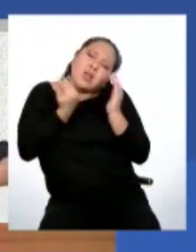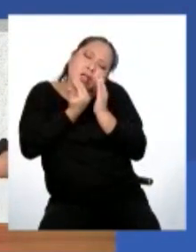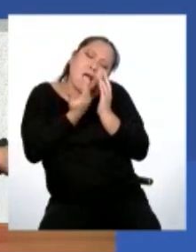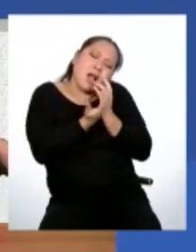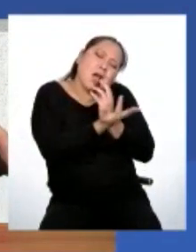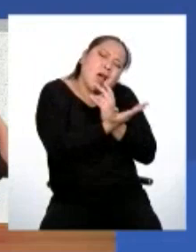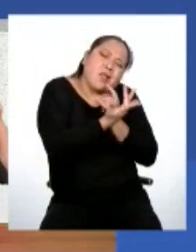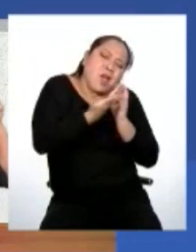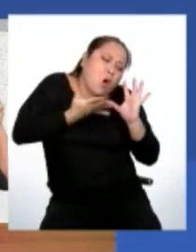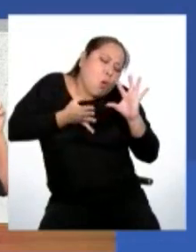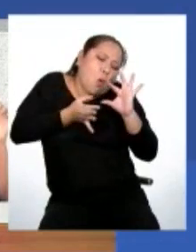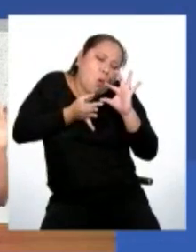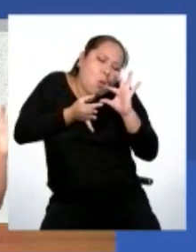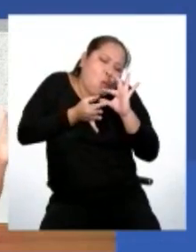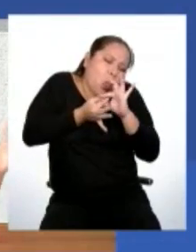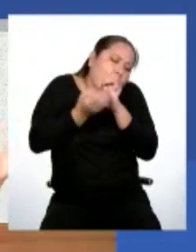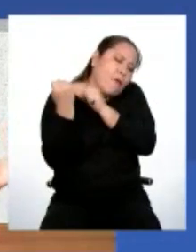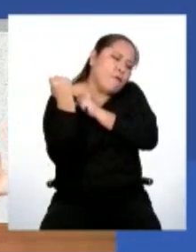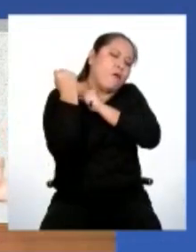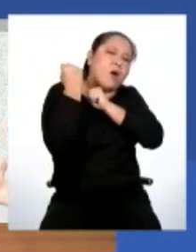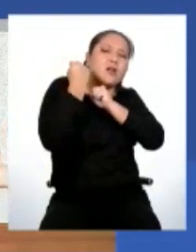acércate, unamos fuerzas.